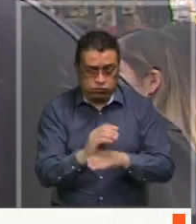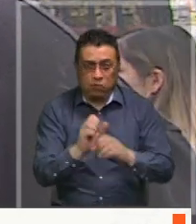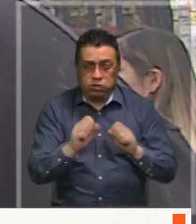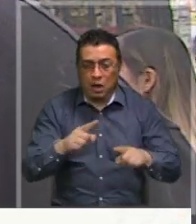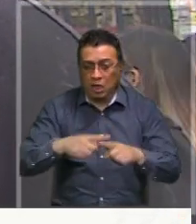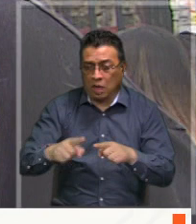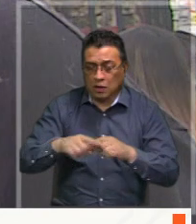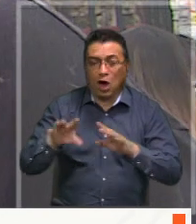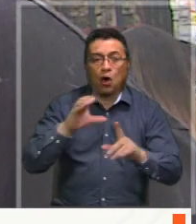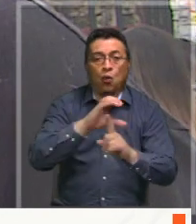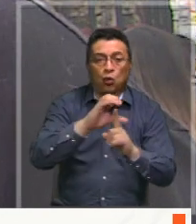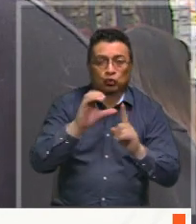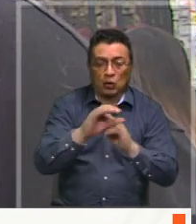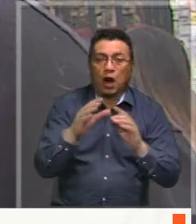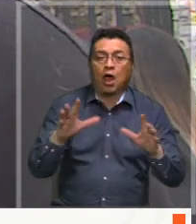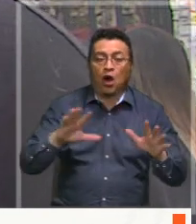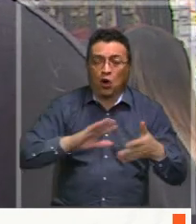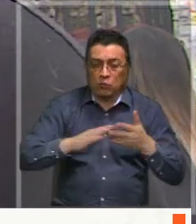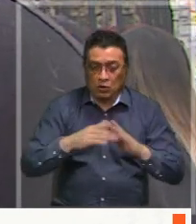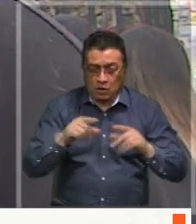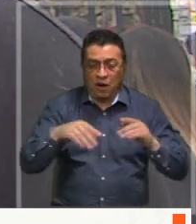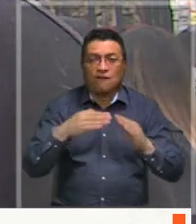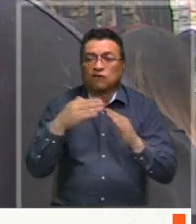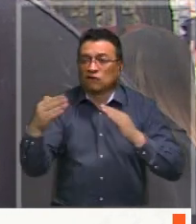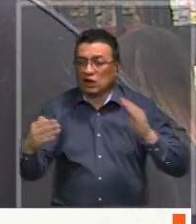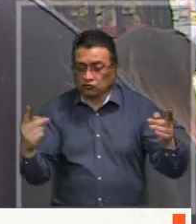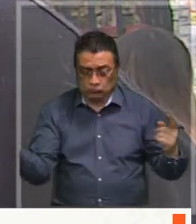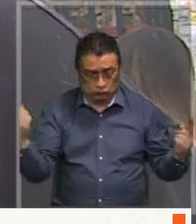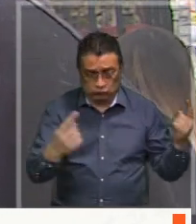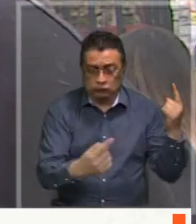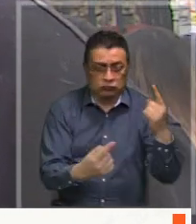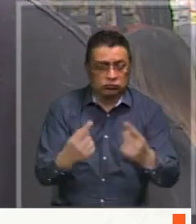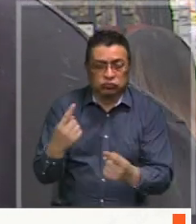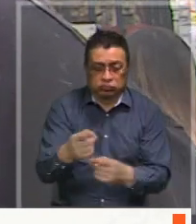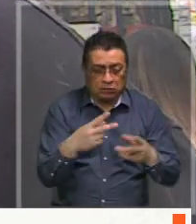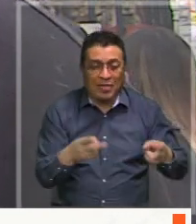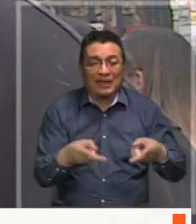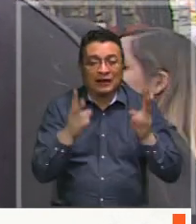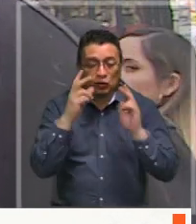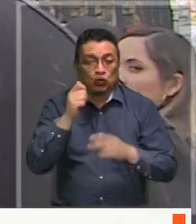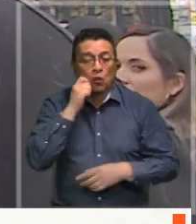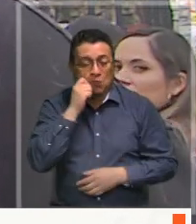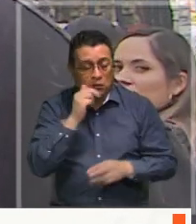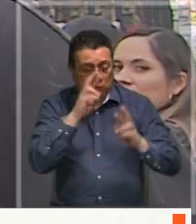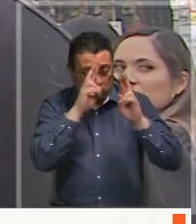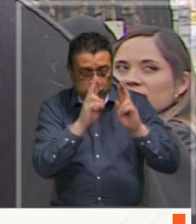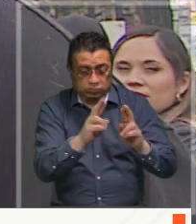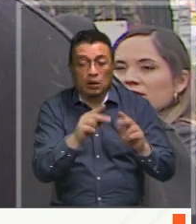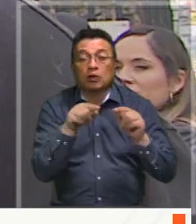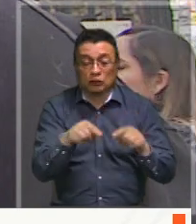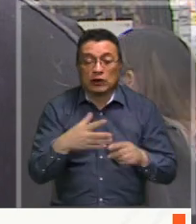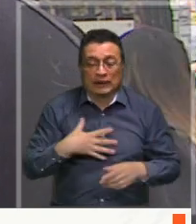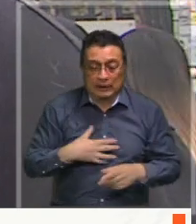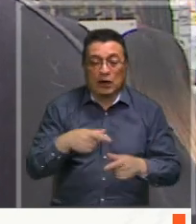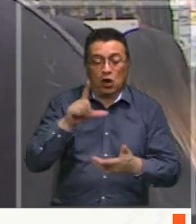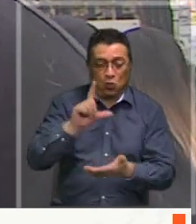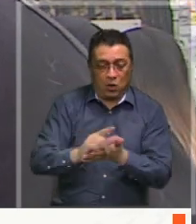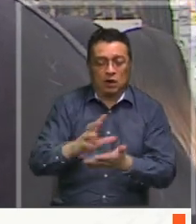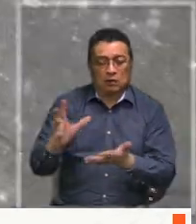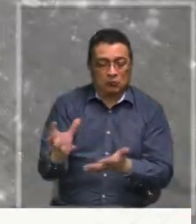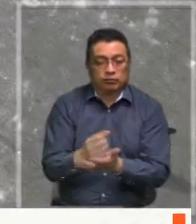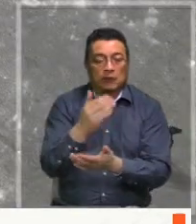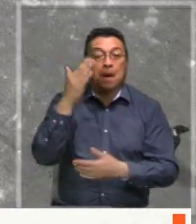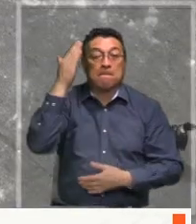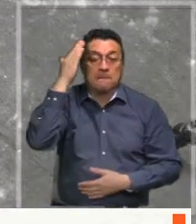actividades culturales para toda la comunidad, para los vecinos y para la gente que siente esta causa por los derechos humanos. Y eso es lo que queremos, que sea un espacio recuperado y un espacio de